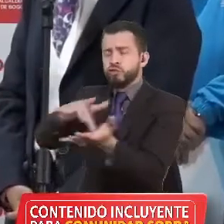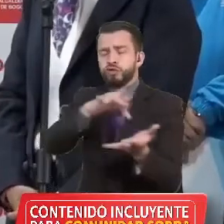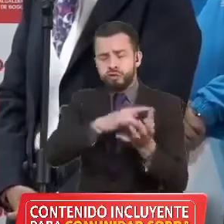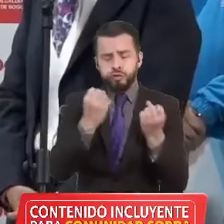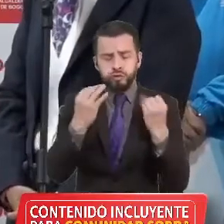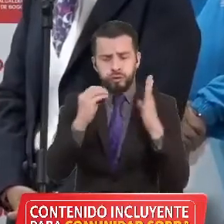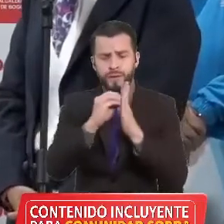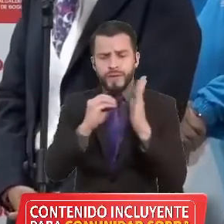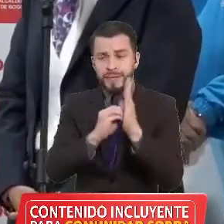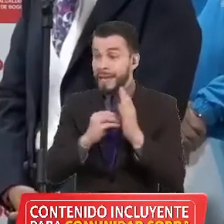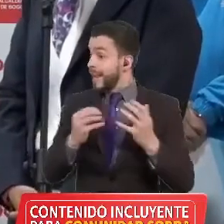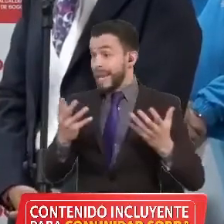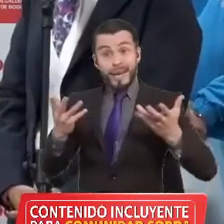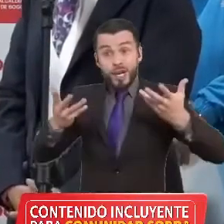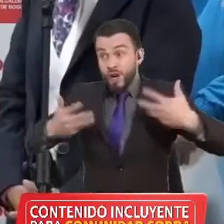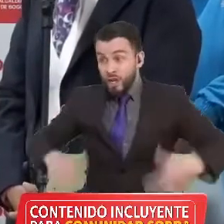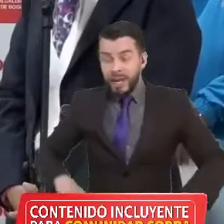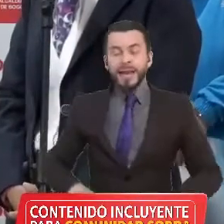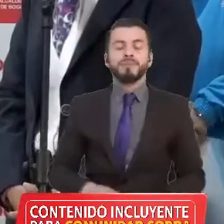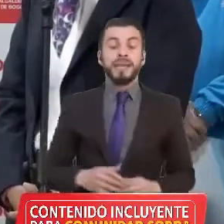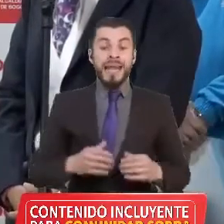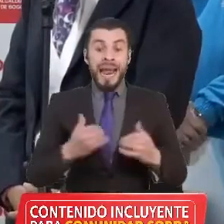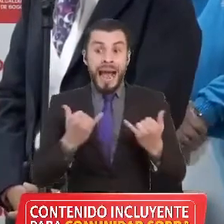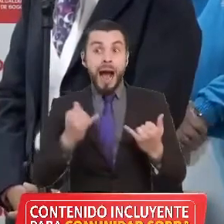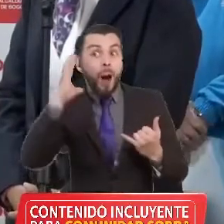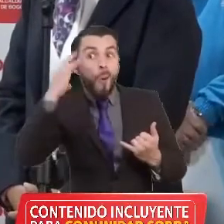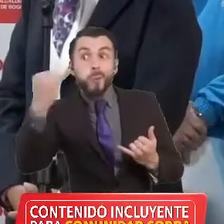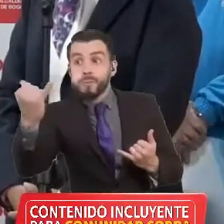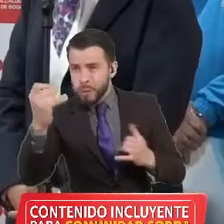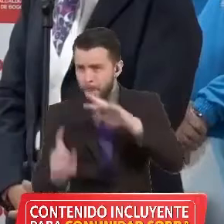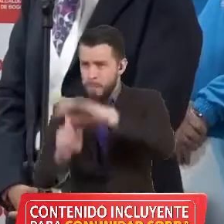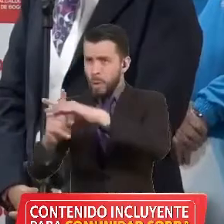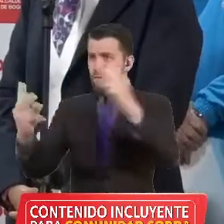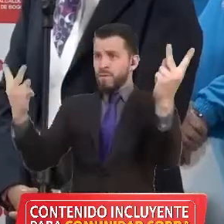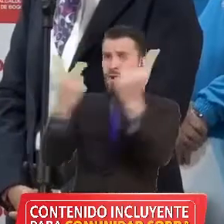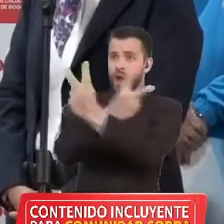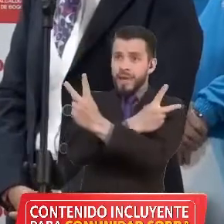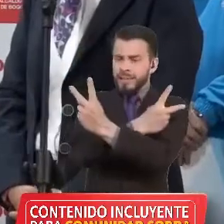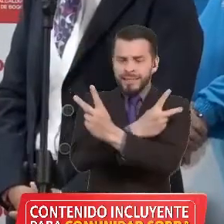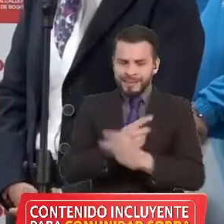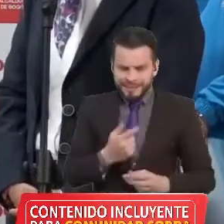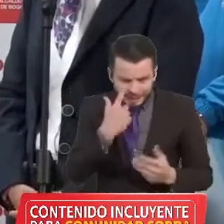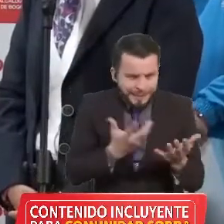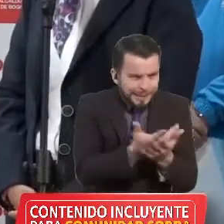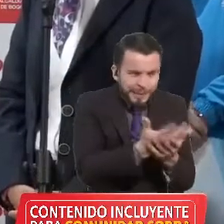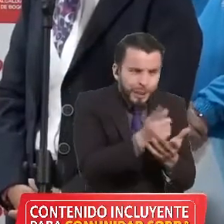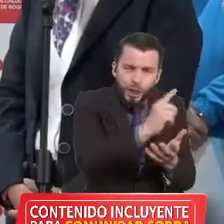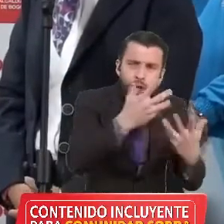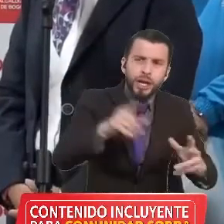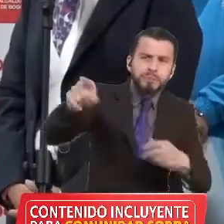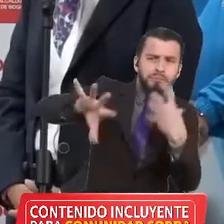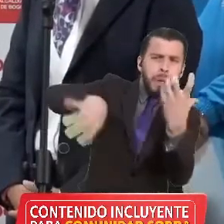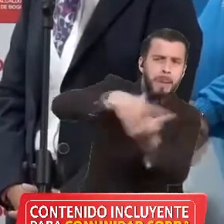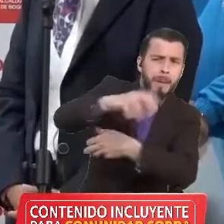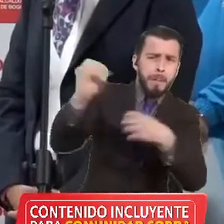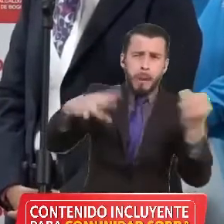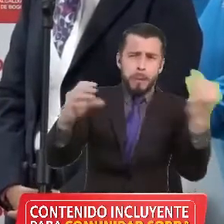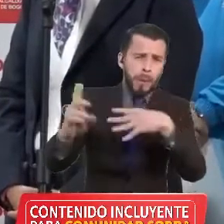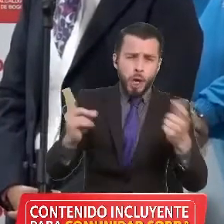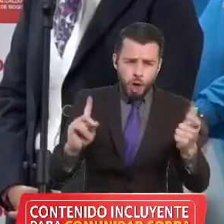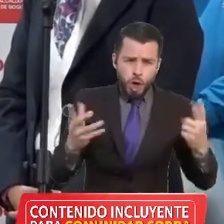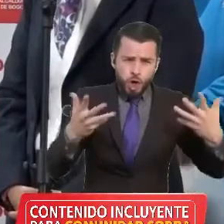se cometan excesos pero también para acompañar y asesorar a todos los actores que participan en esta